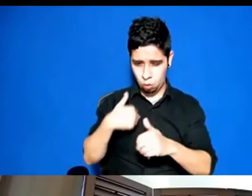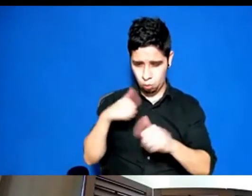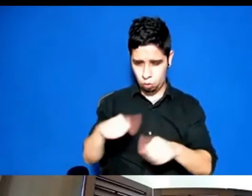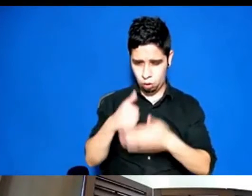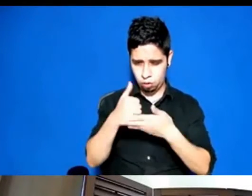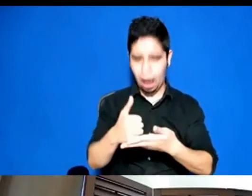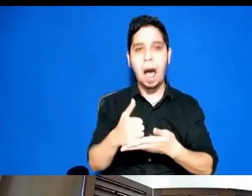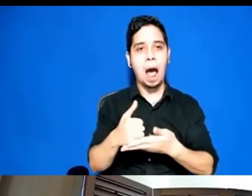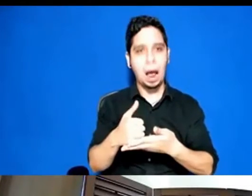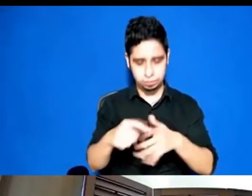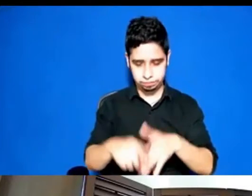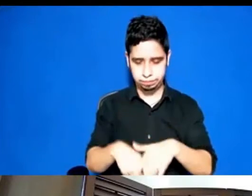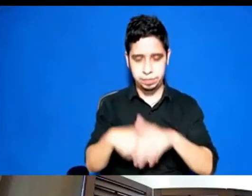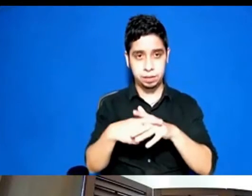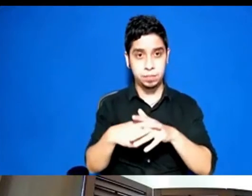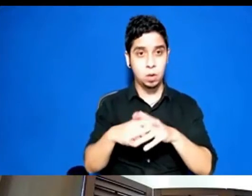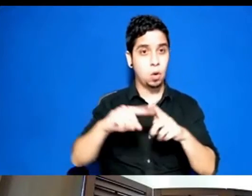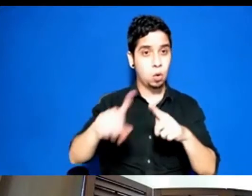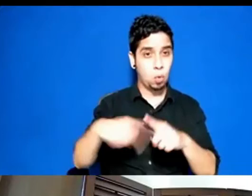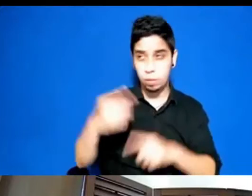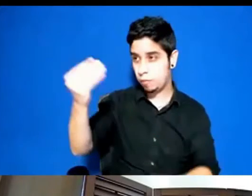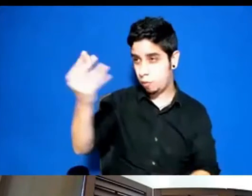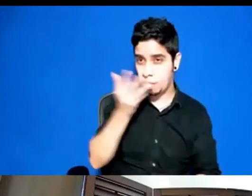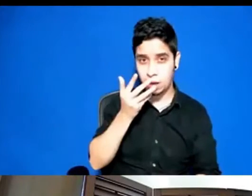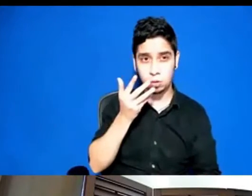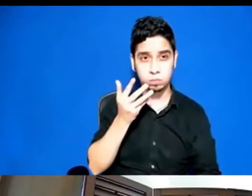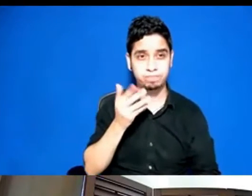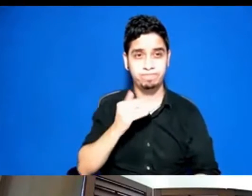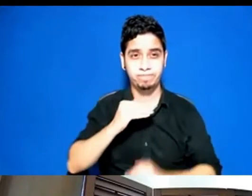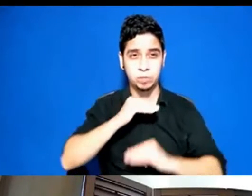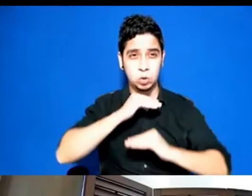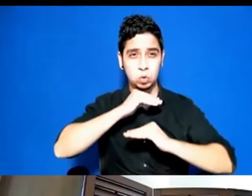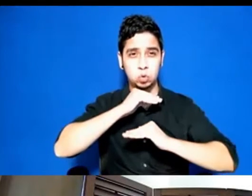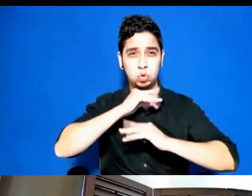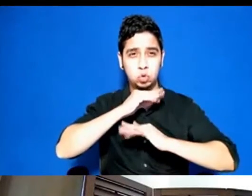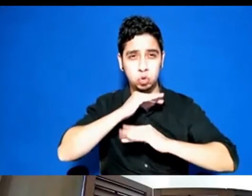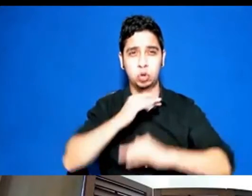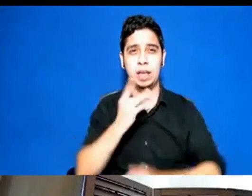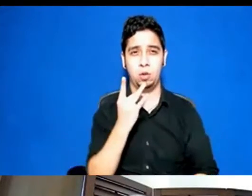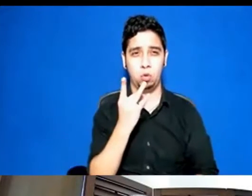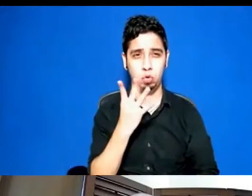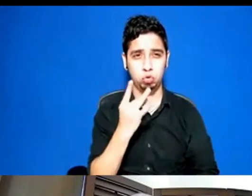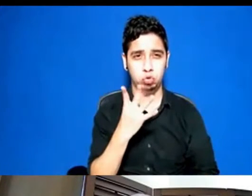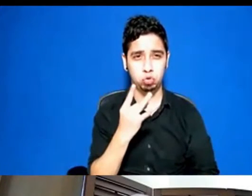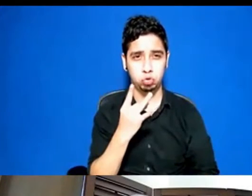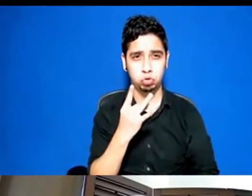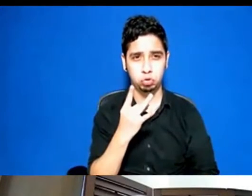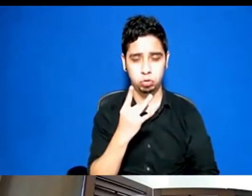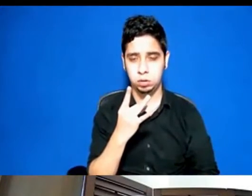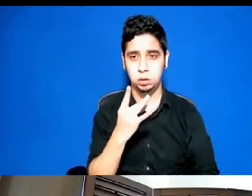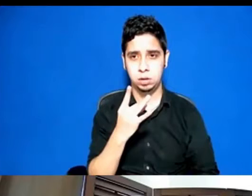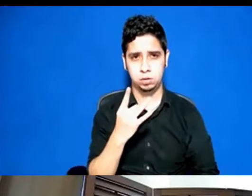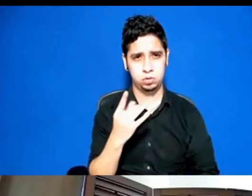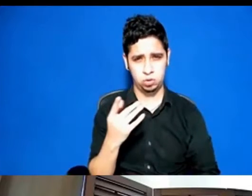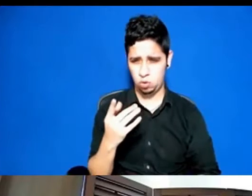ahí también lo que era contaminación lumínica, Joselo, Javier, Adriana, yo giro así